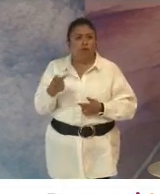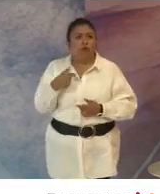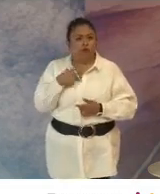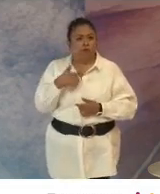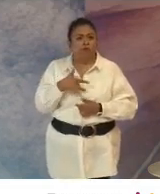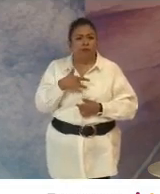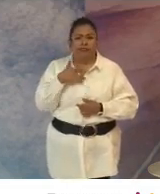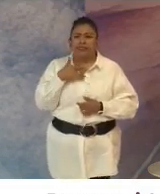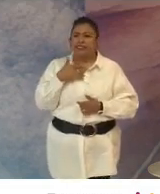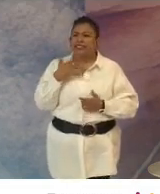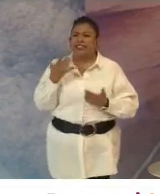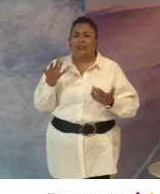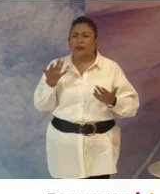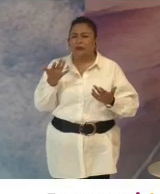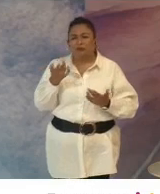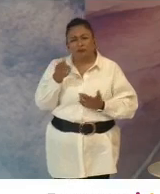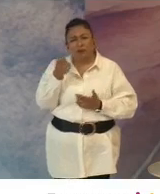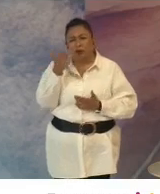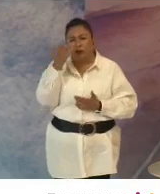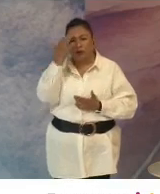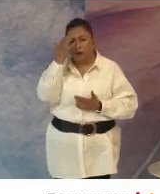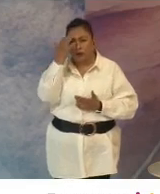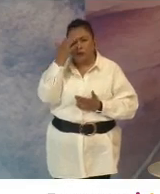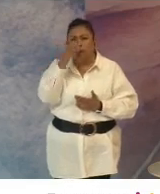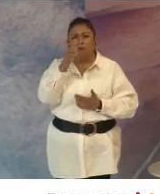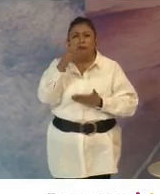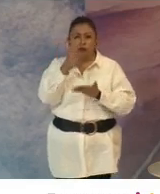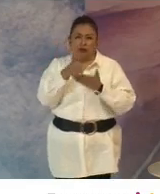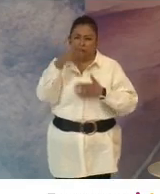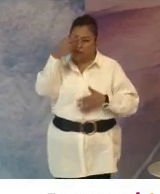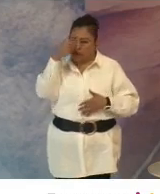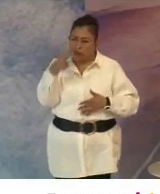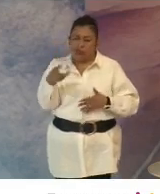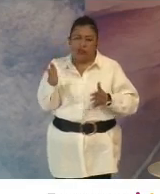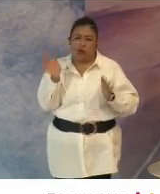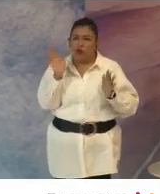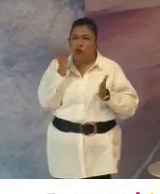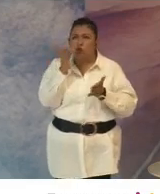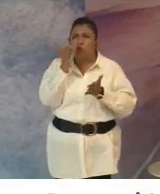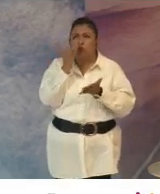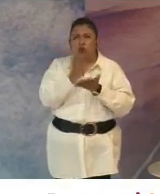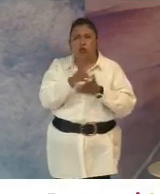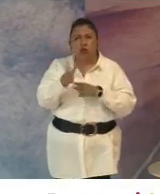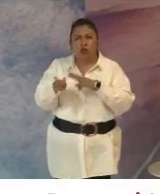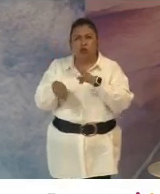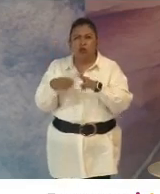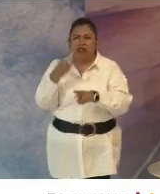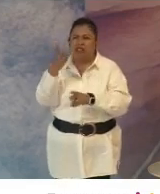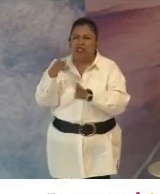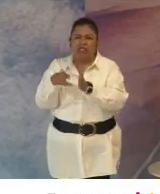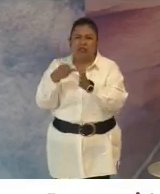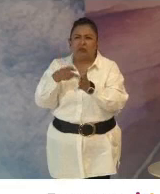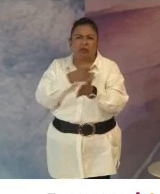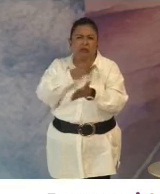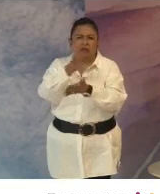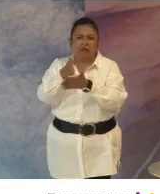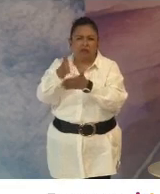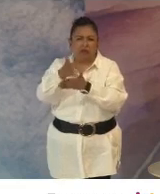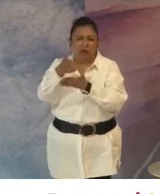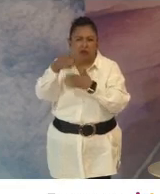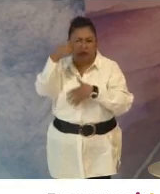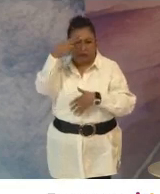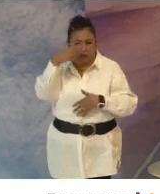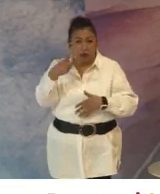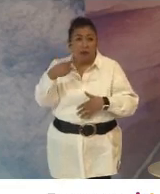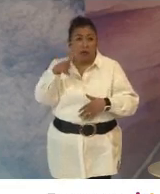me siento menos familiarizado con la Ciudad de México. Solo he estado allí unas 3 veces, pero